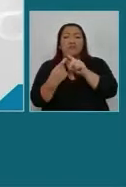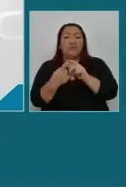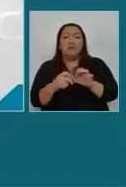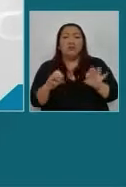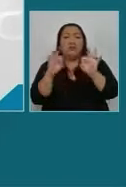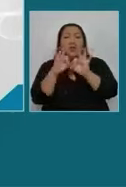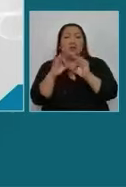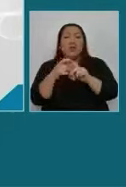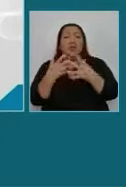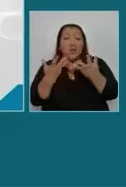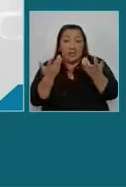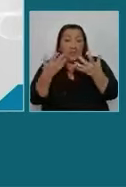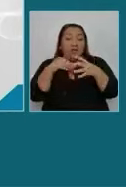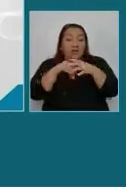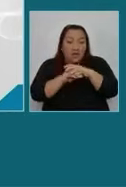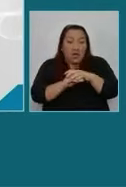objetivo